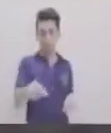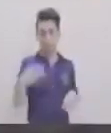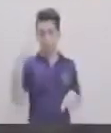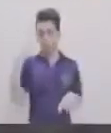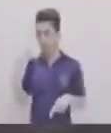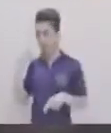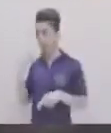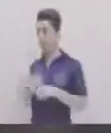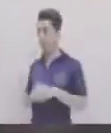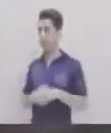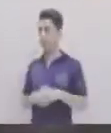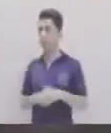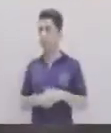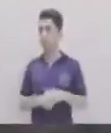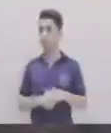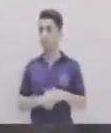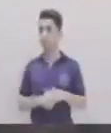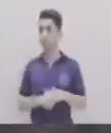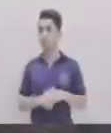atrás.